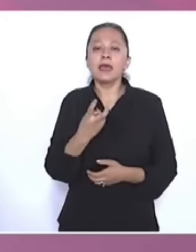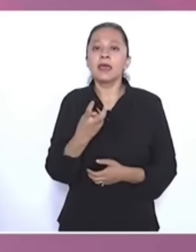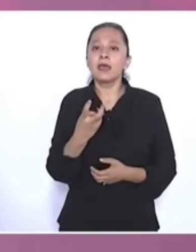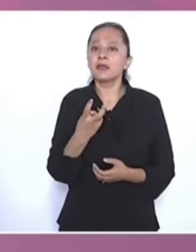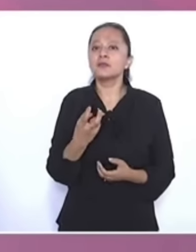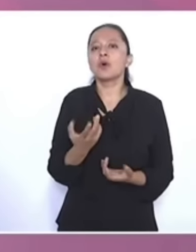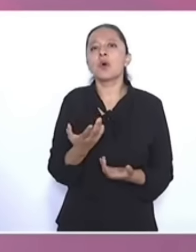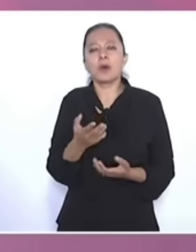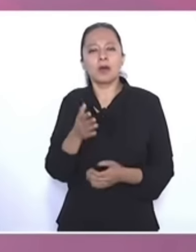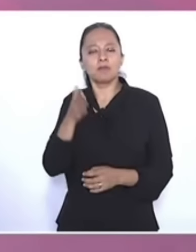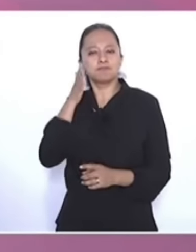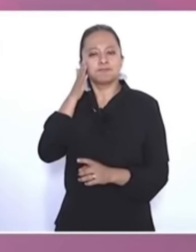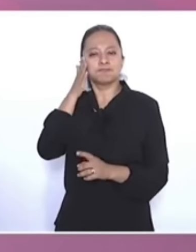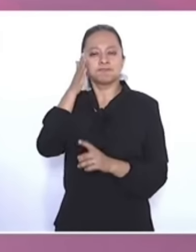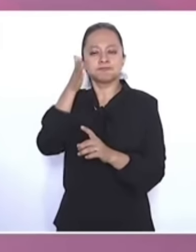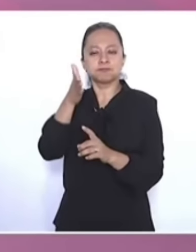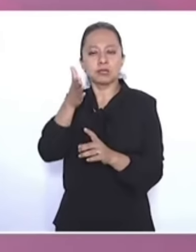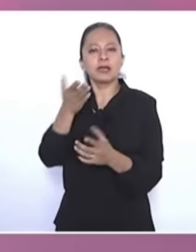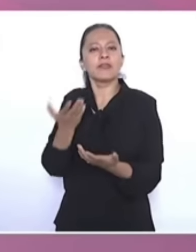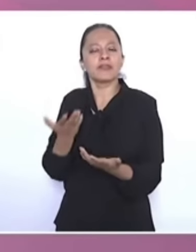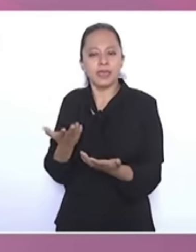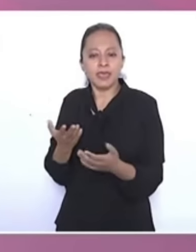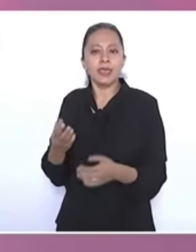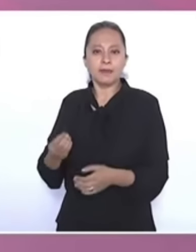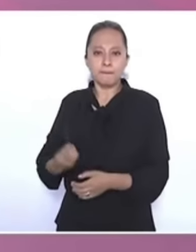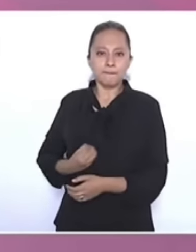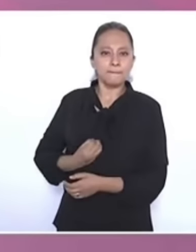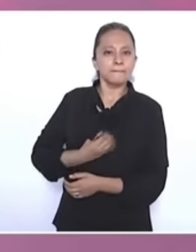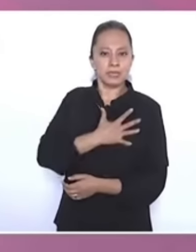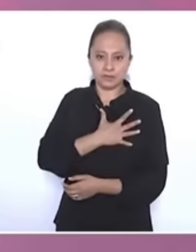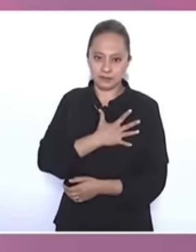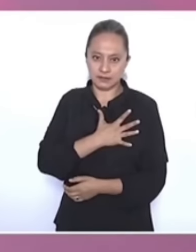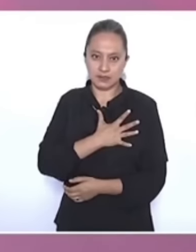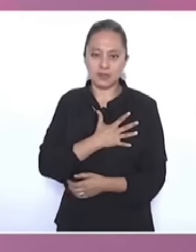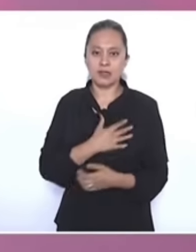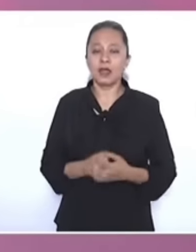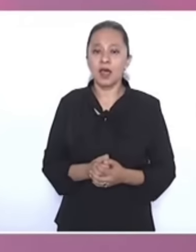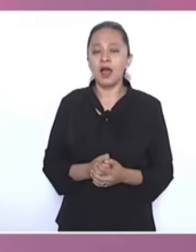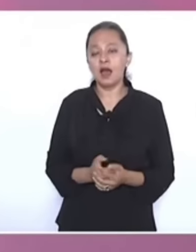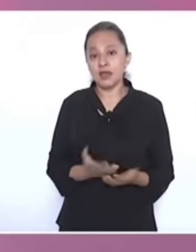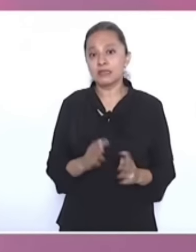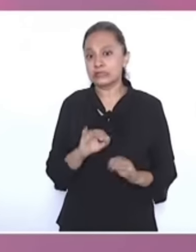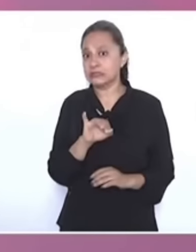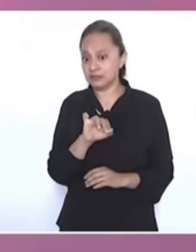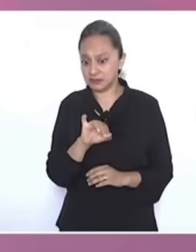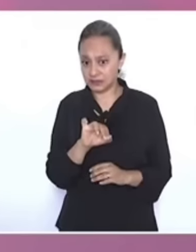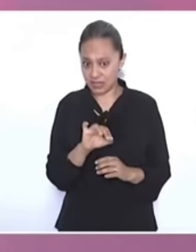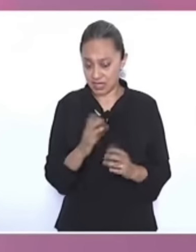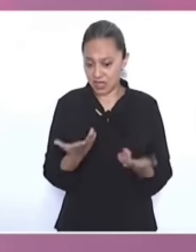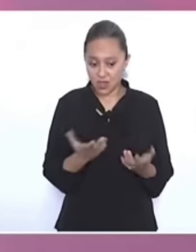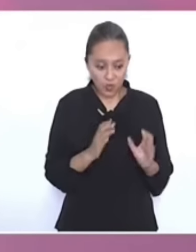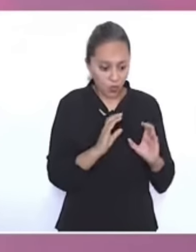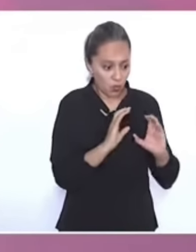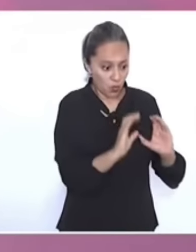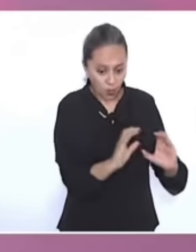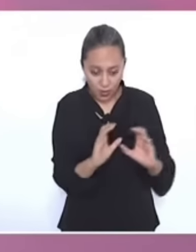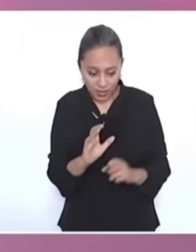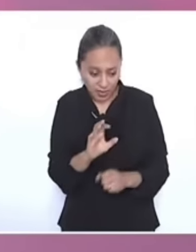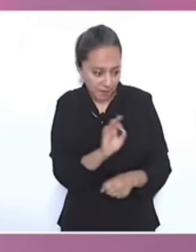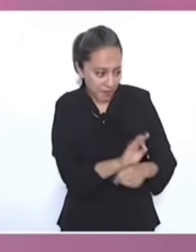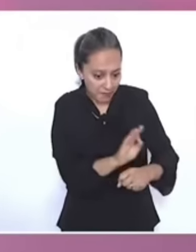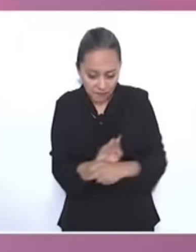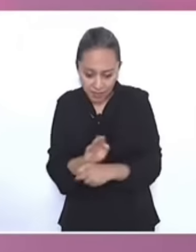de un verdadero estado de bienestar que cuida a los más desprotegidos desde el inicio y hasta el final de